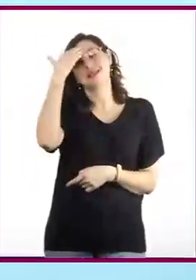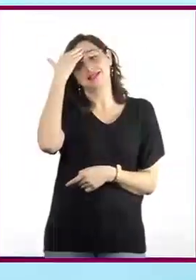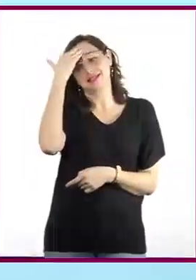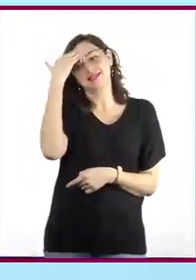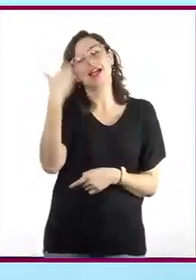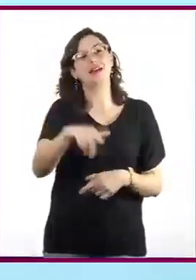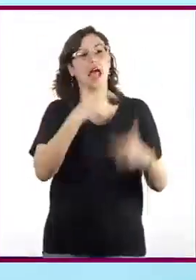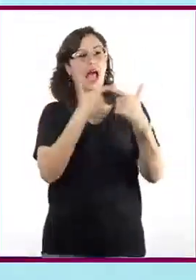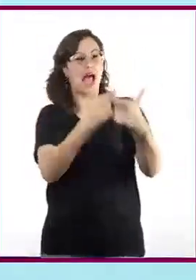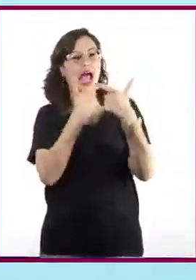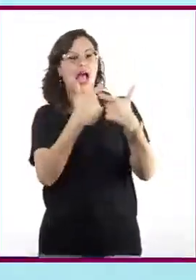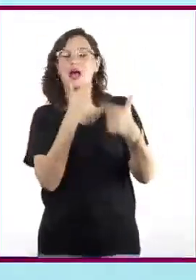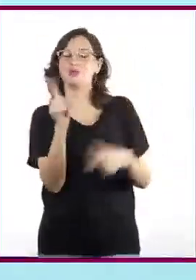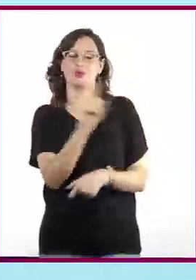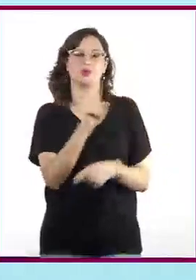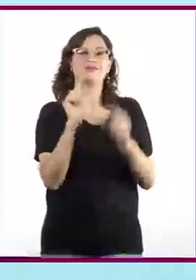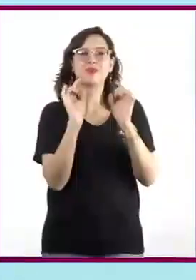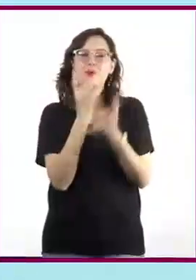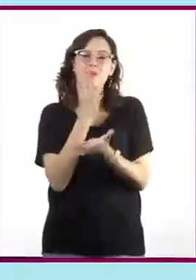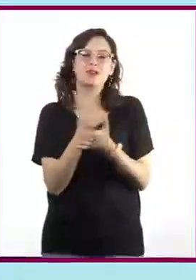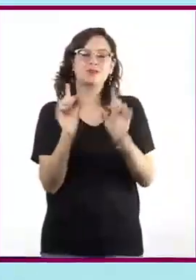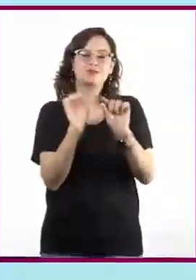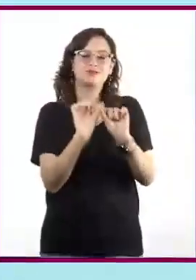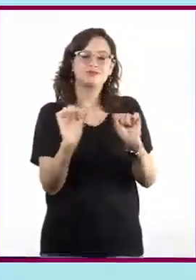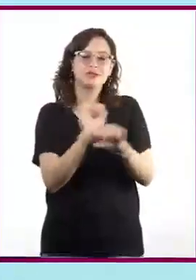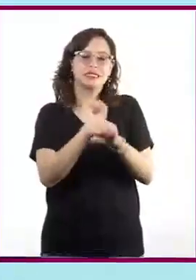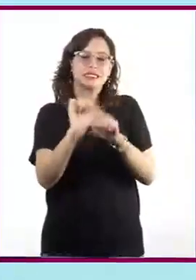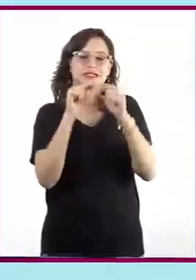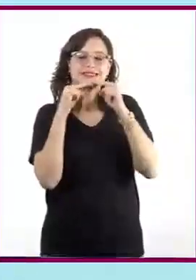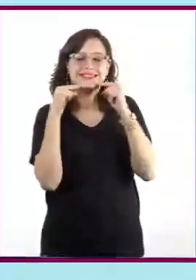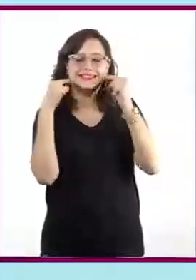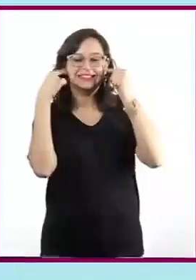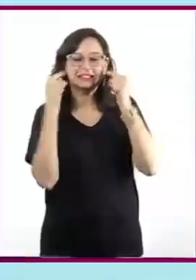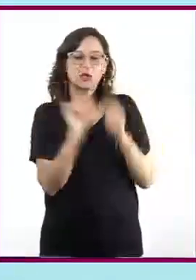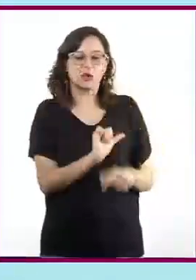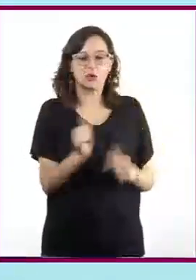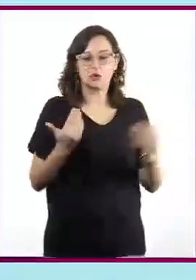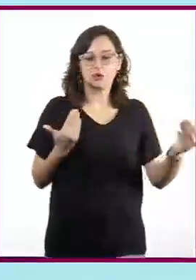a carcajadas. El otro aspecto es la comparación. Por ejemplo,